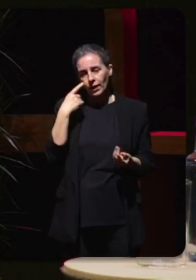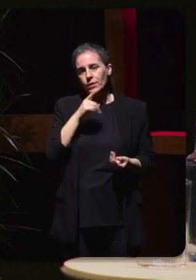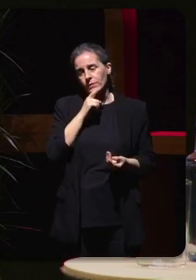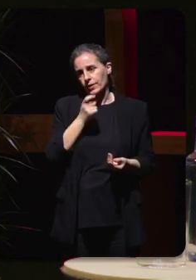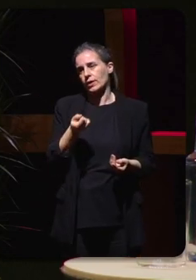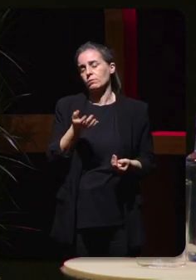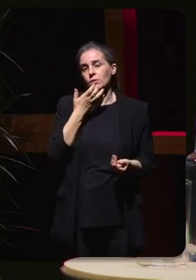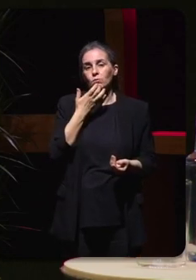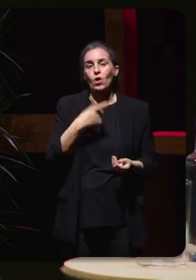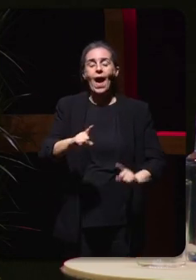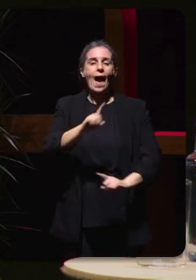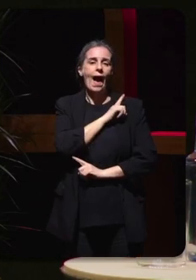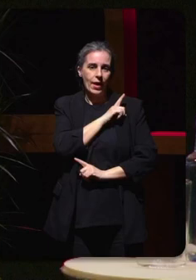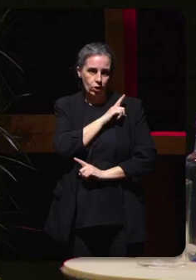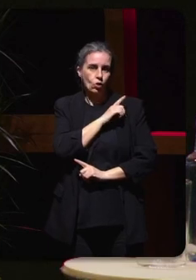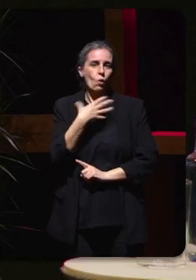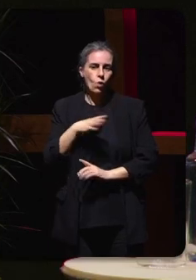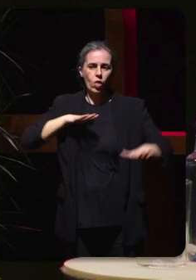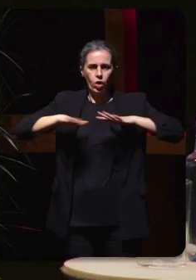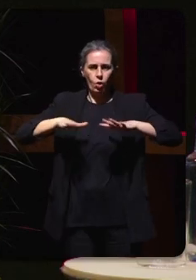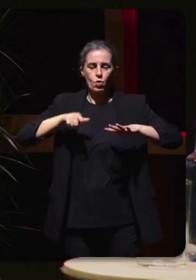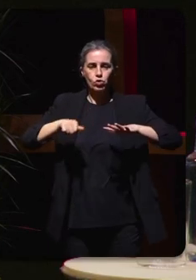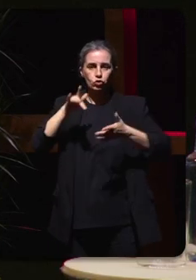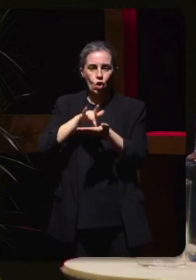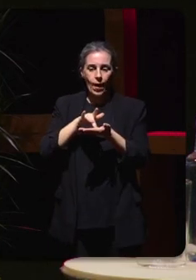ejemplo, en un terremoto que está ayudando, pero